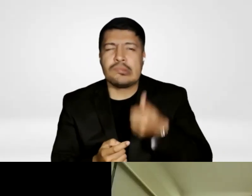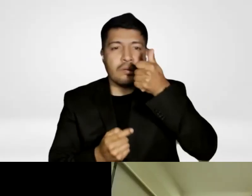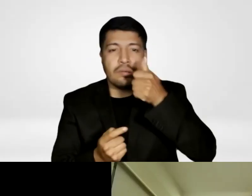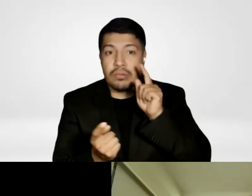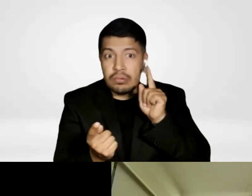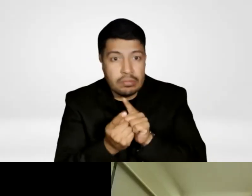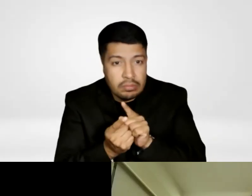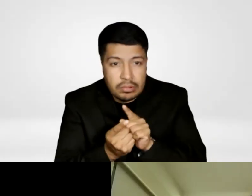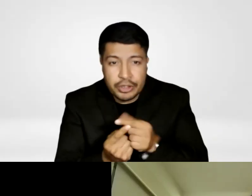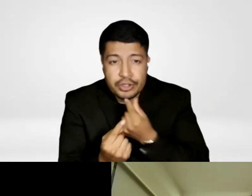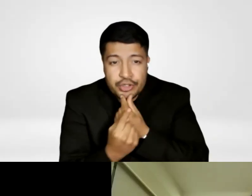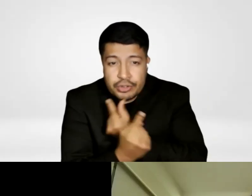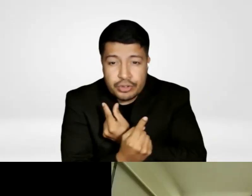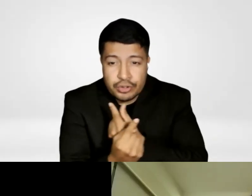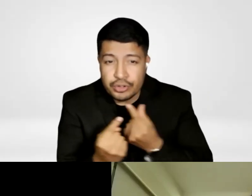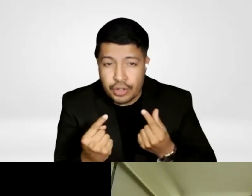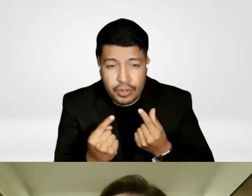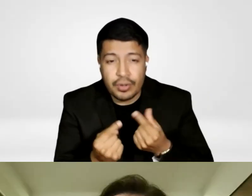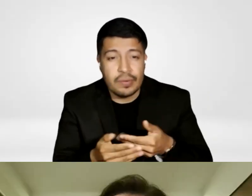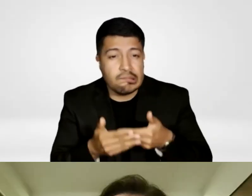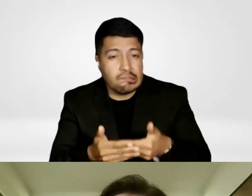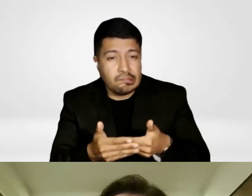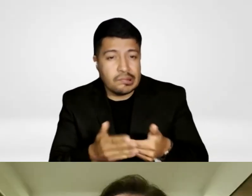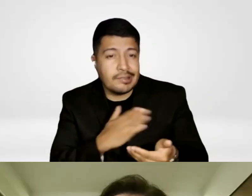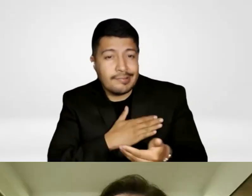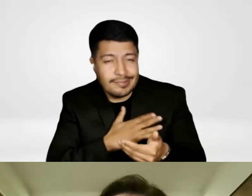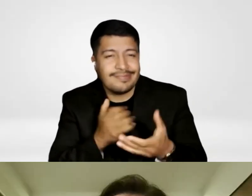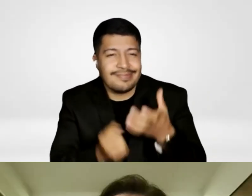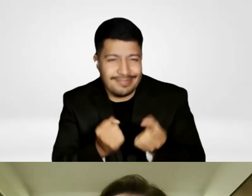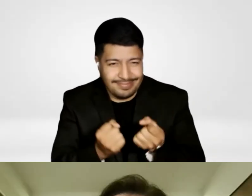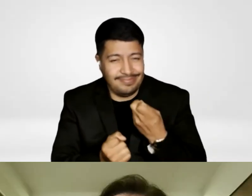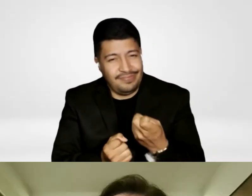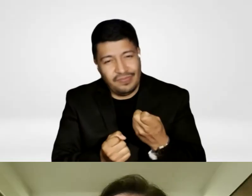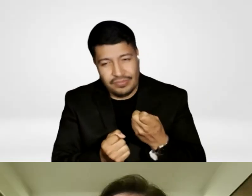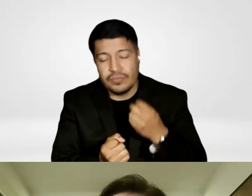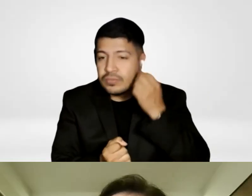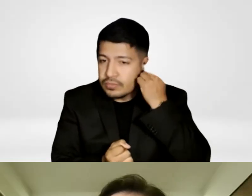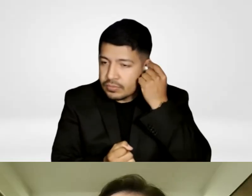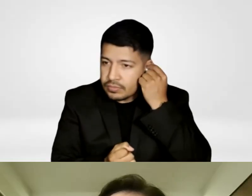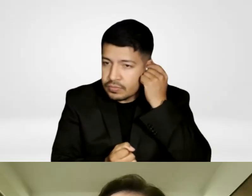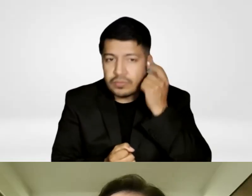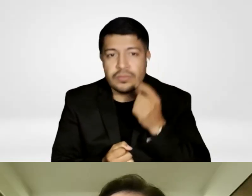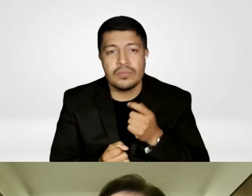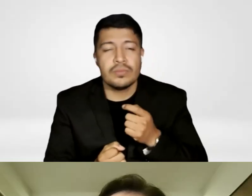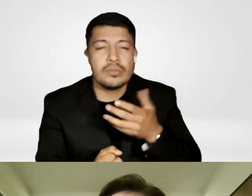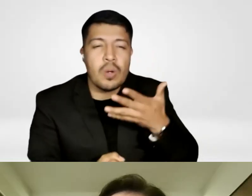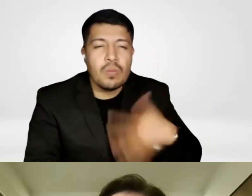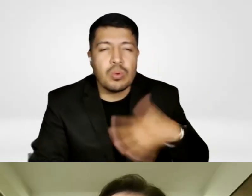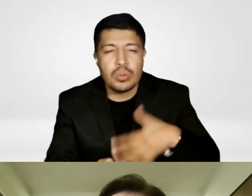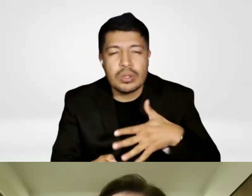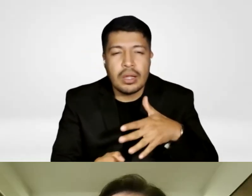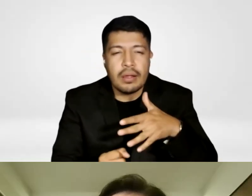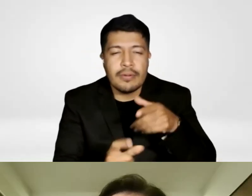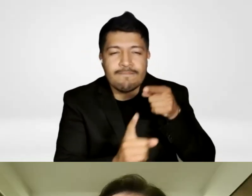los pequeños, con los lactantes. Es muy importante encontrar y empezar a detectar, ¿no?,